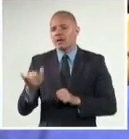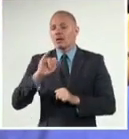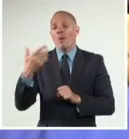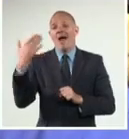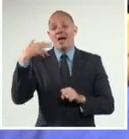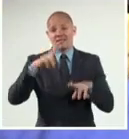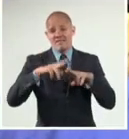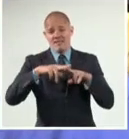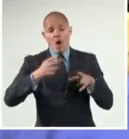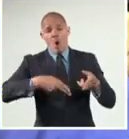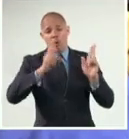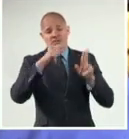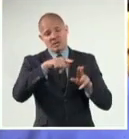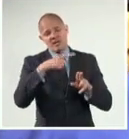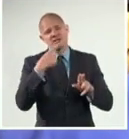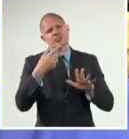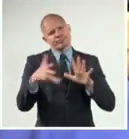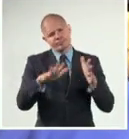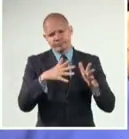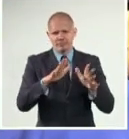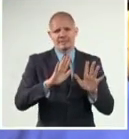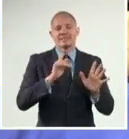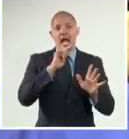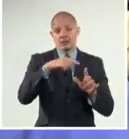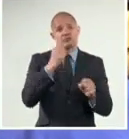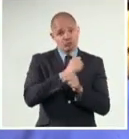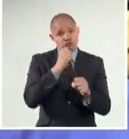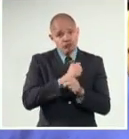en Saratoga, pero con más